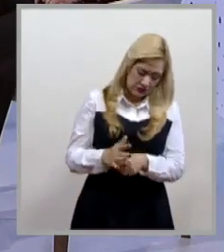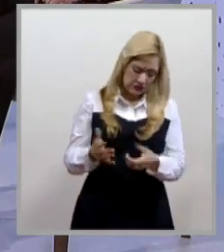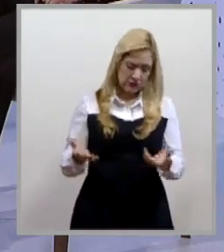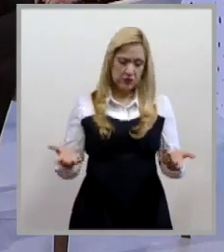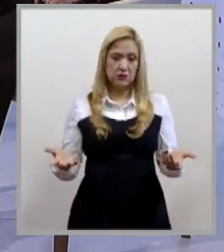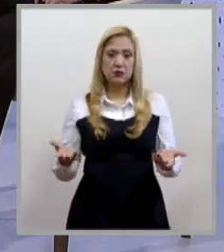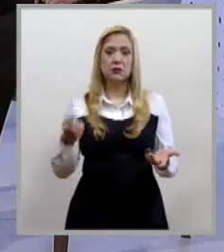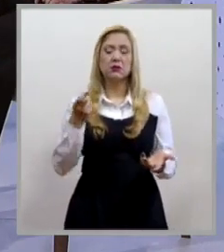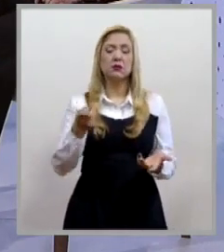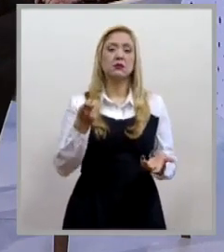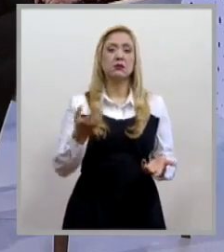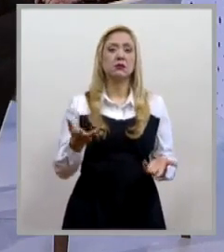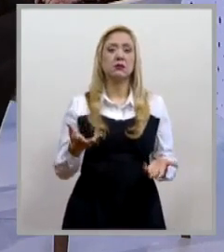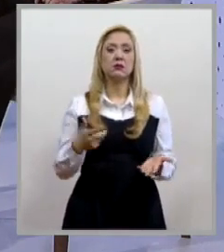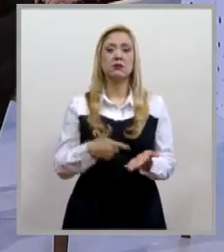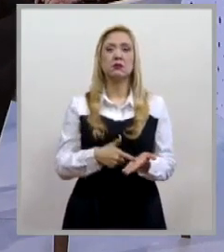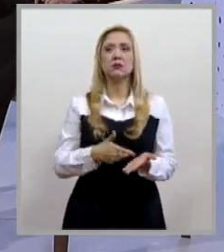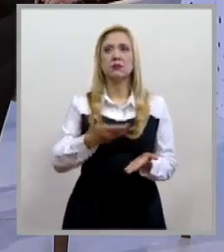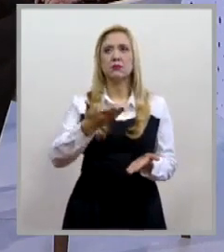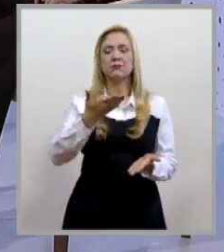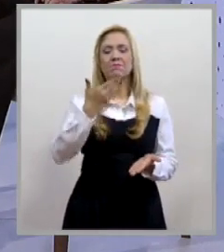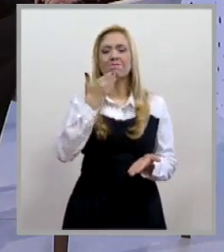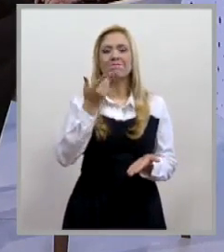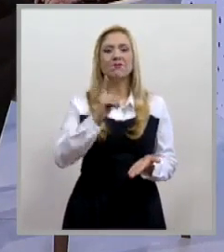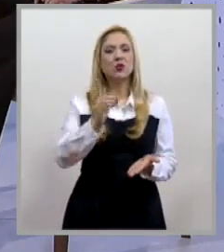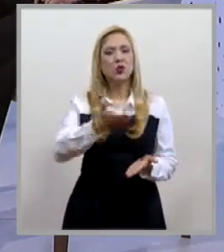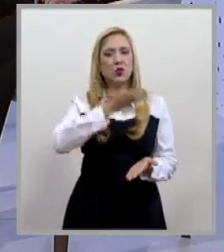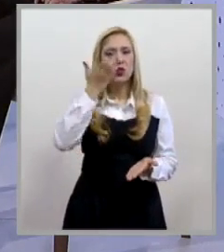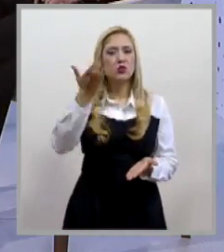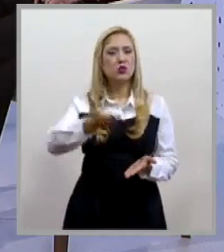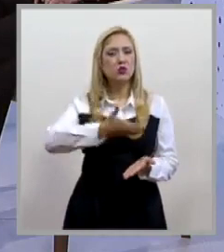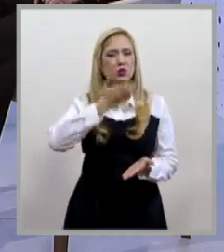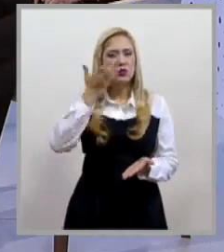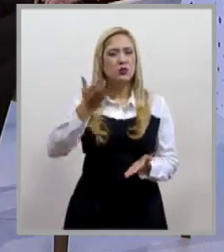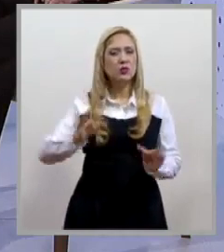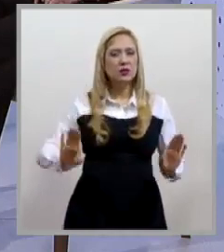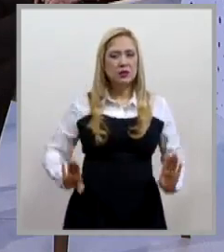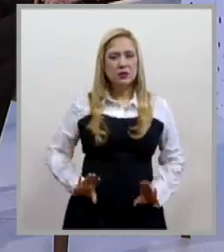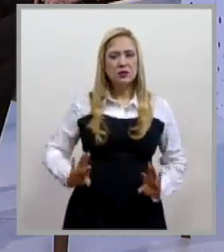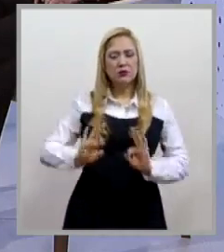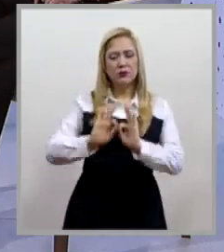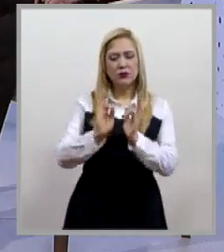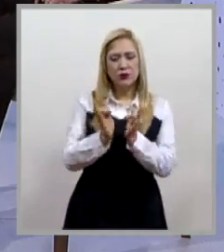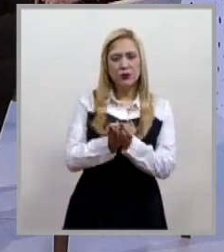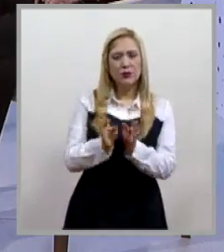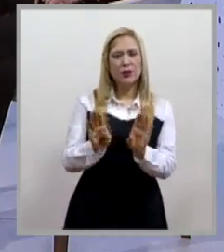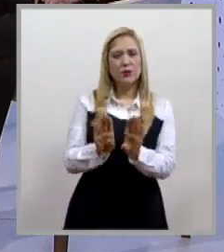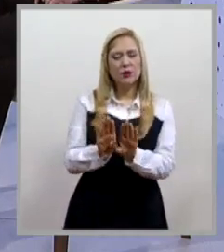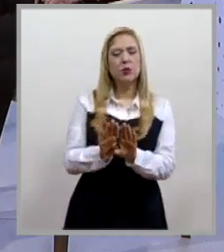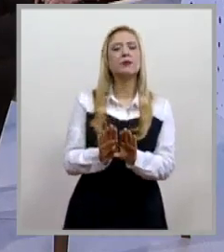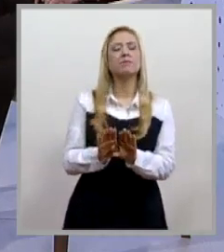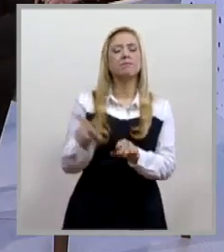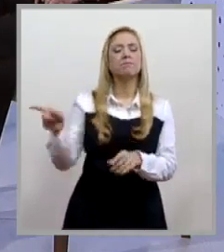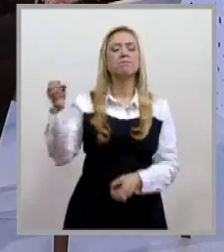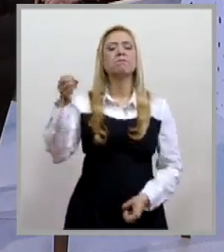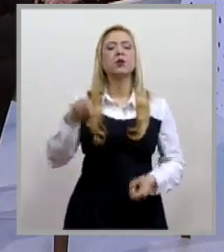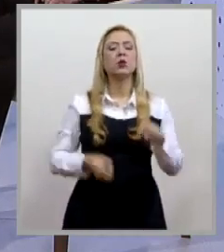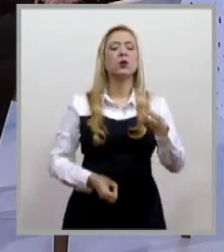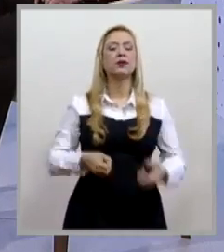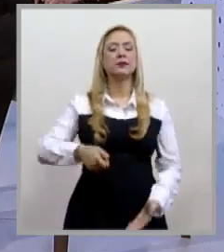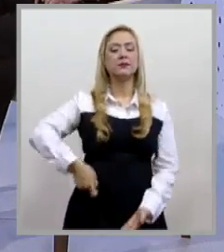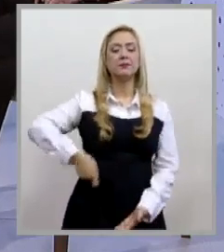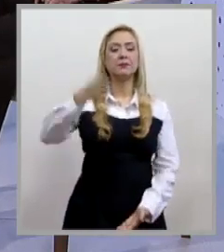unos esquemas metodológicos para juzgar con un equilibrio adicional en